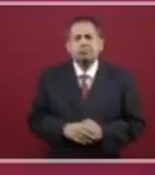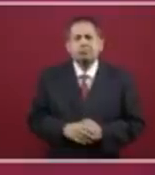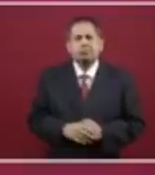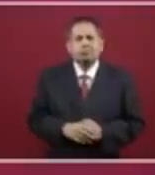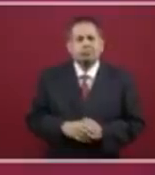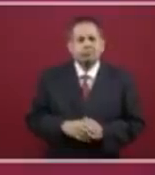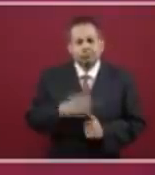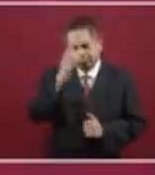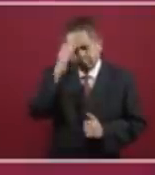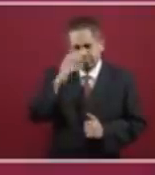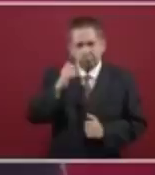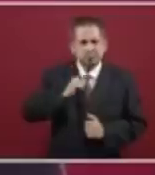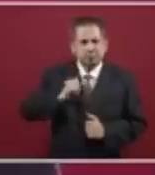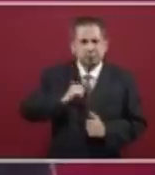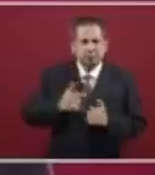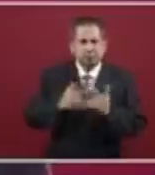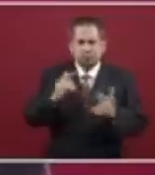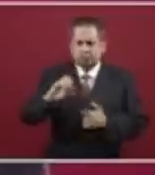Chucho el Roto, pero